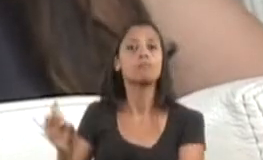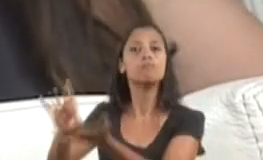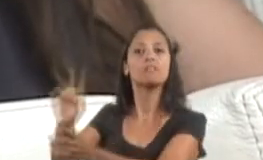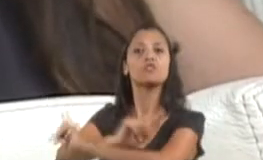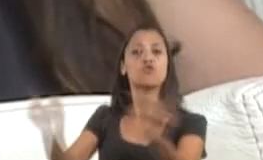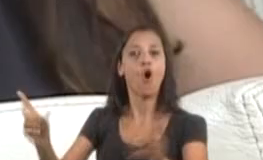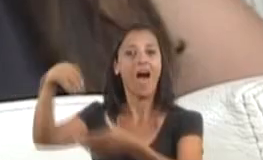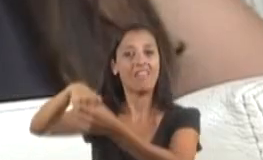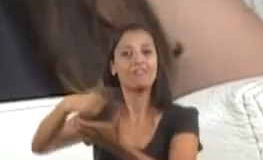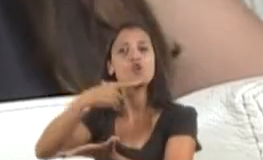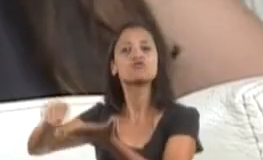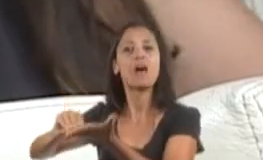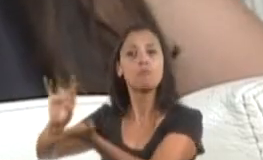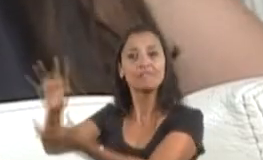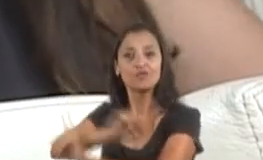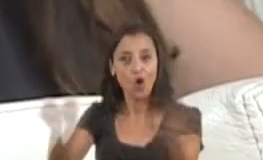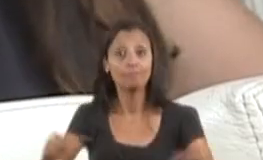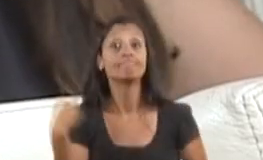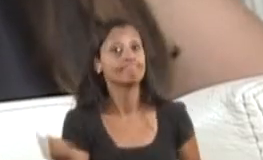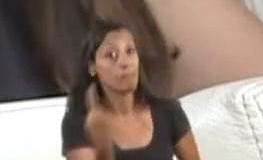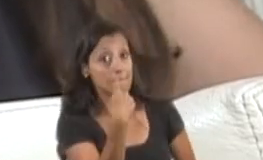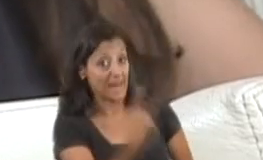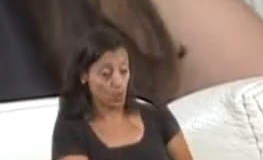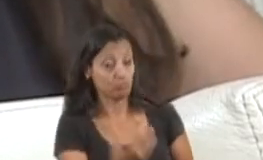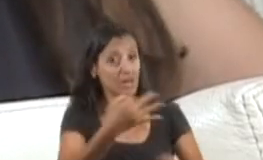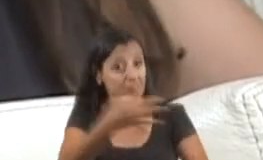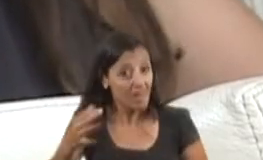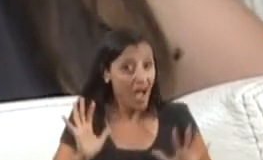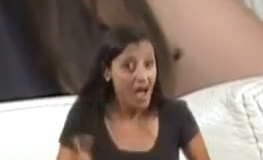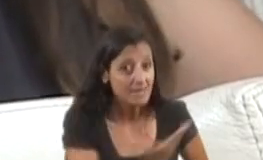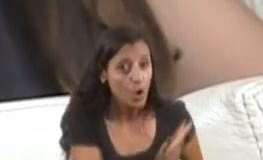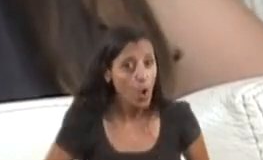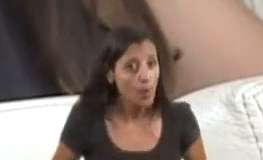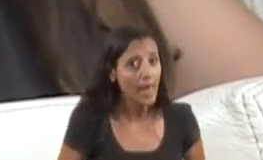de Senadores. Por un lado, esta pregunta, si efectivamente,